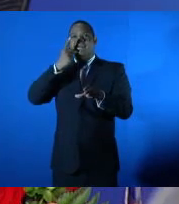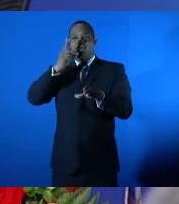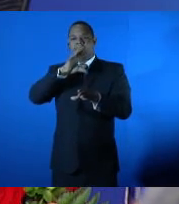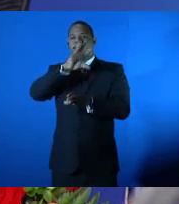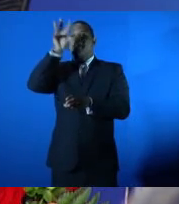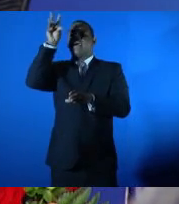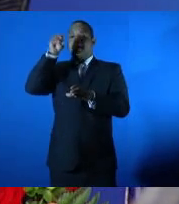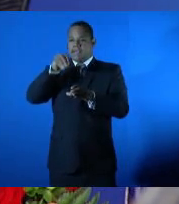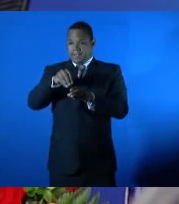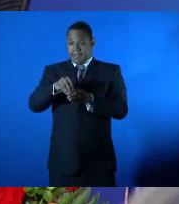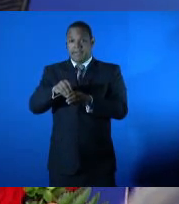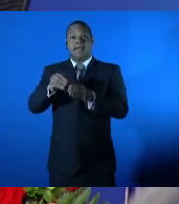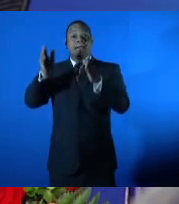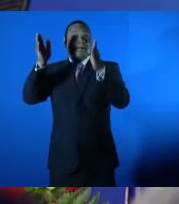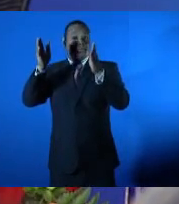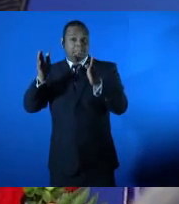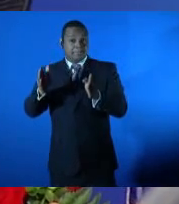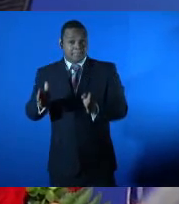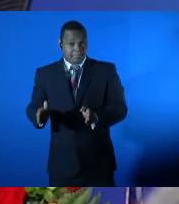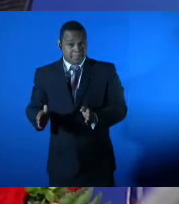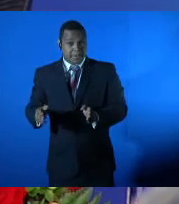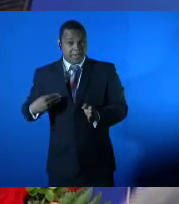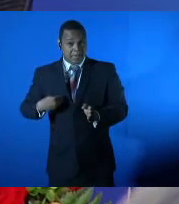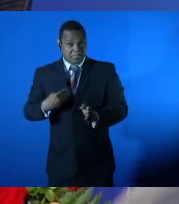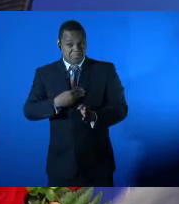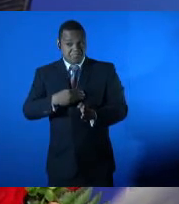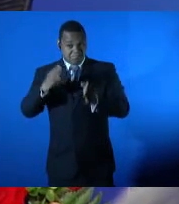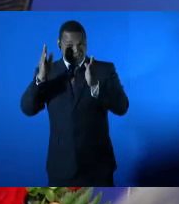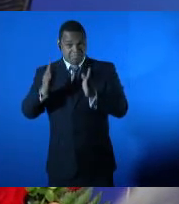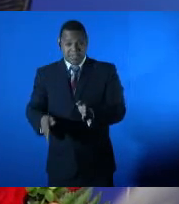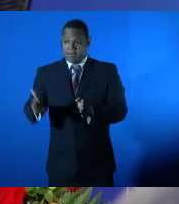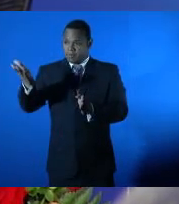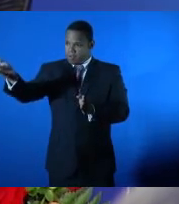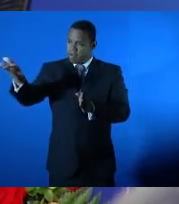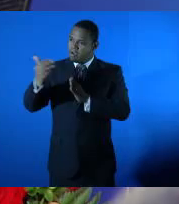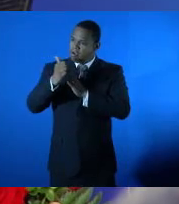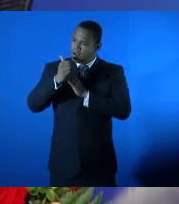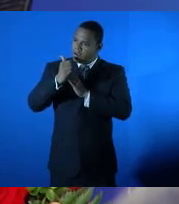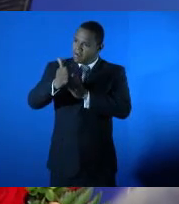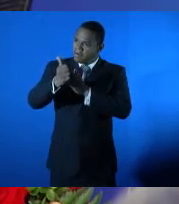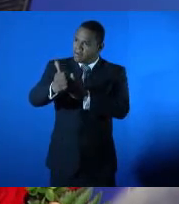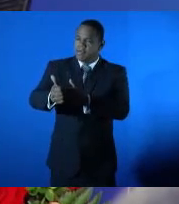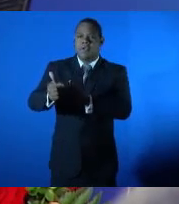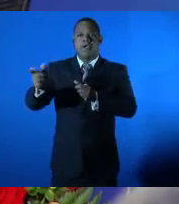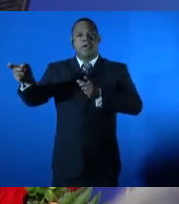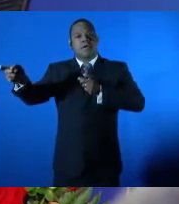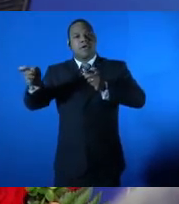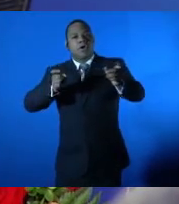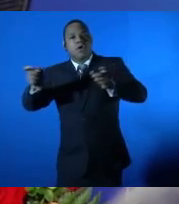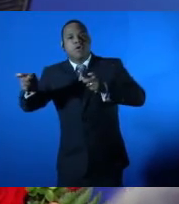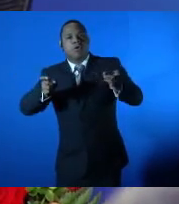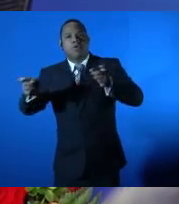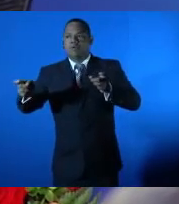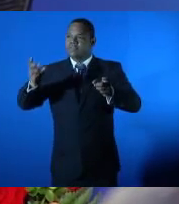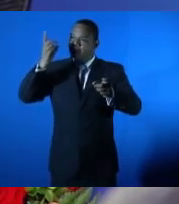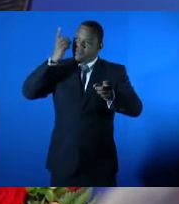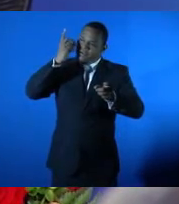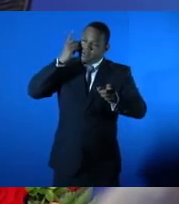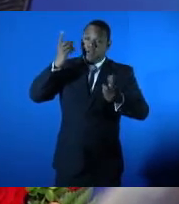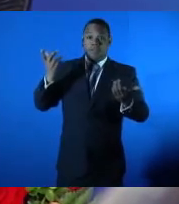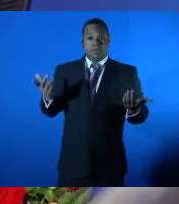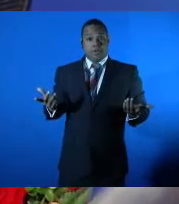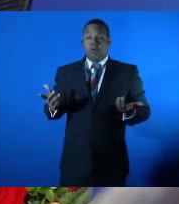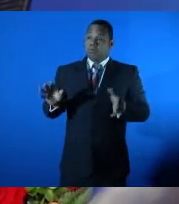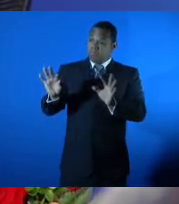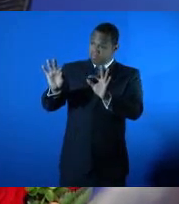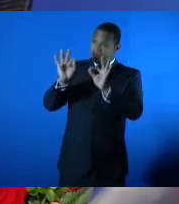República Dominicana estuvo al frente del movimiento tomando las riendas de la presidencia pro tempore. Pero